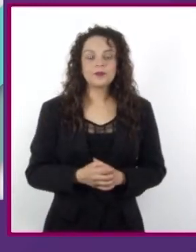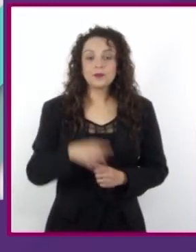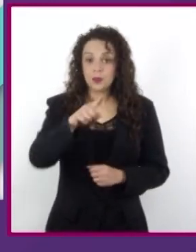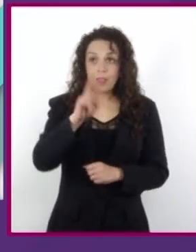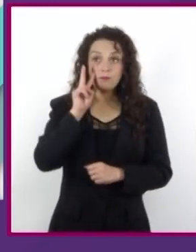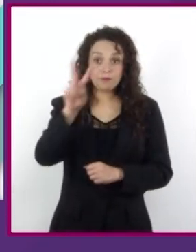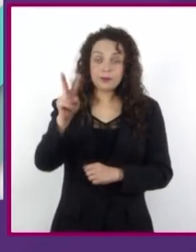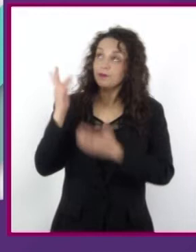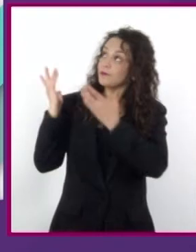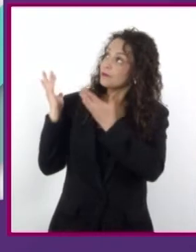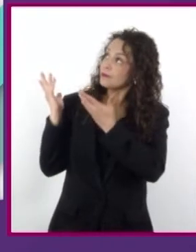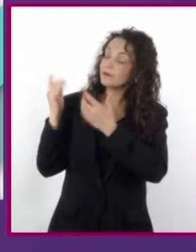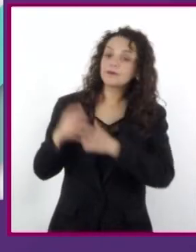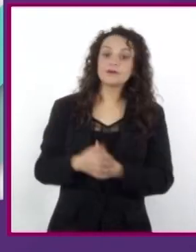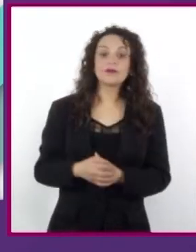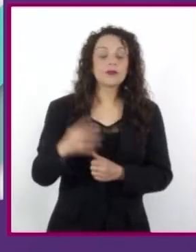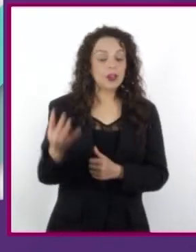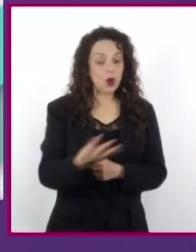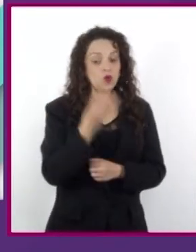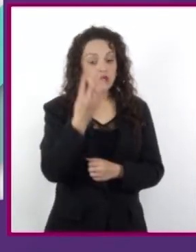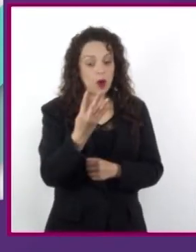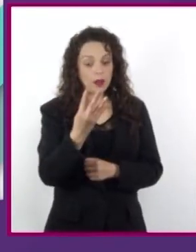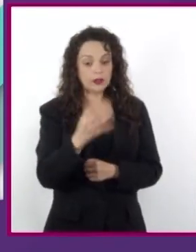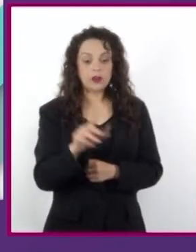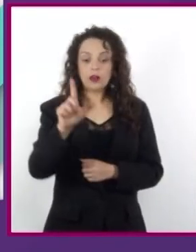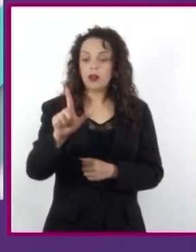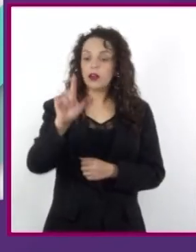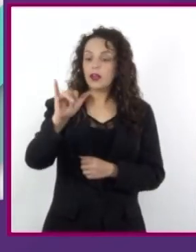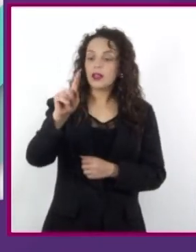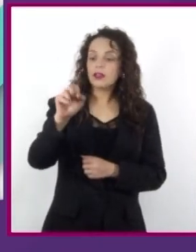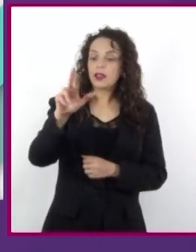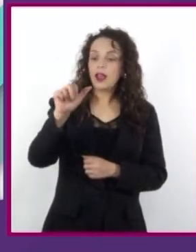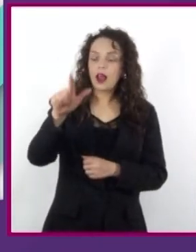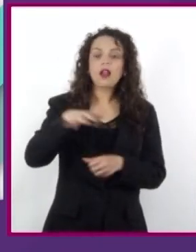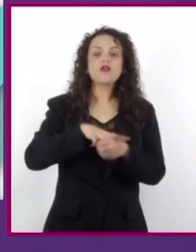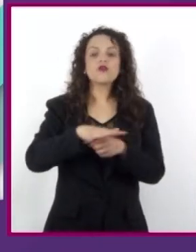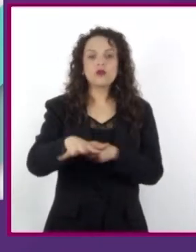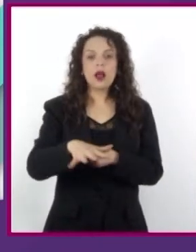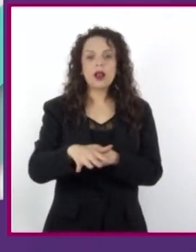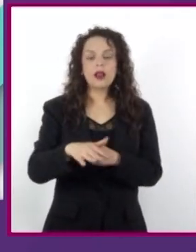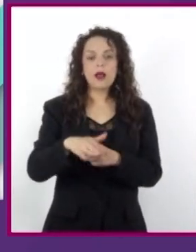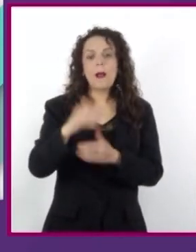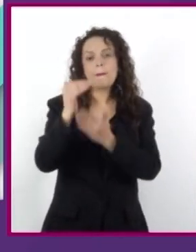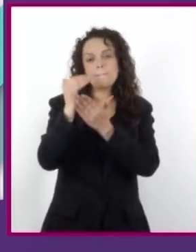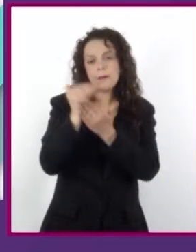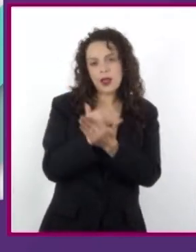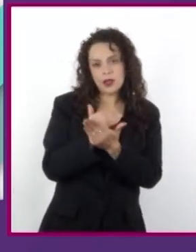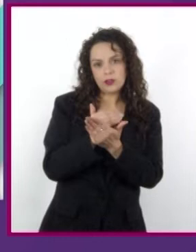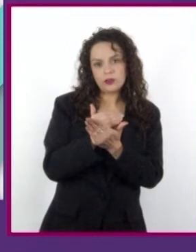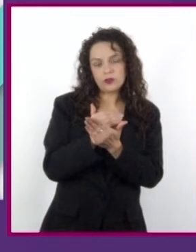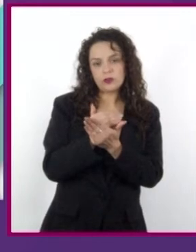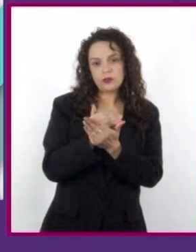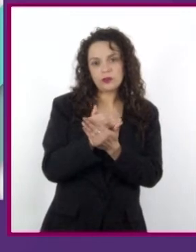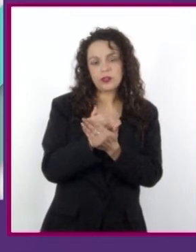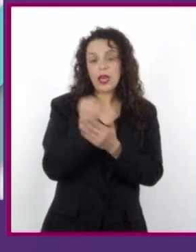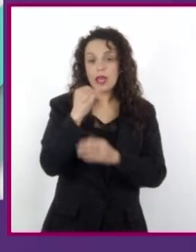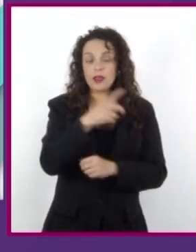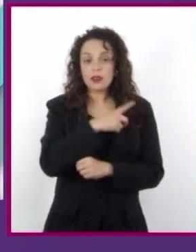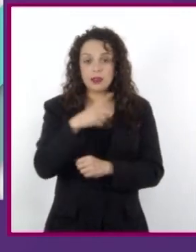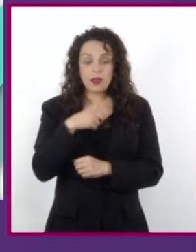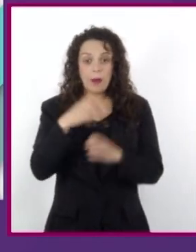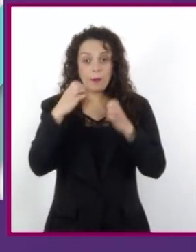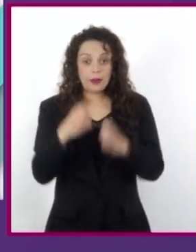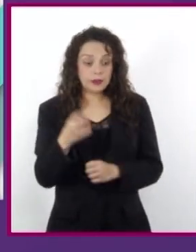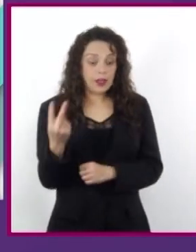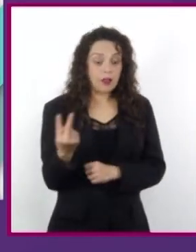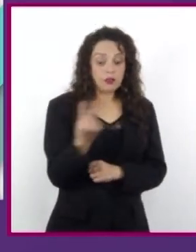es 4 y de las literales se considera la de menor exponente y que se encuentre en ambos